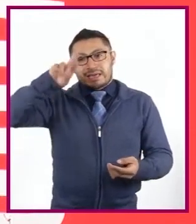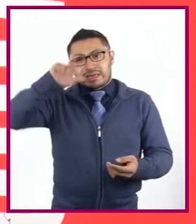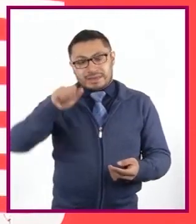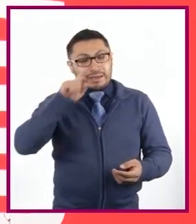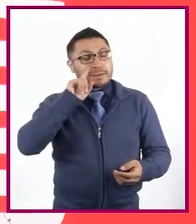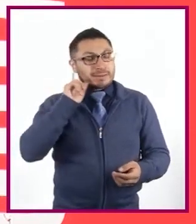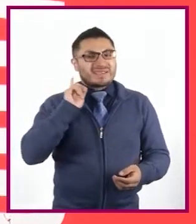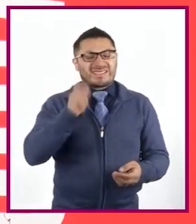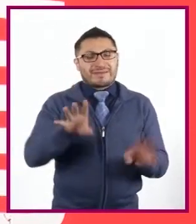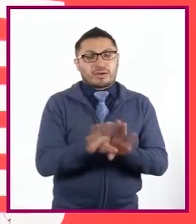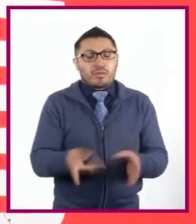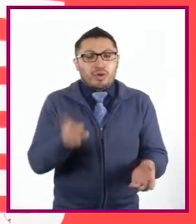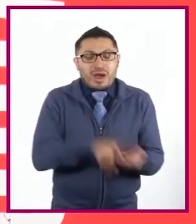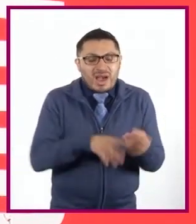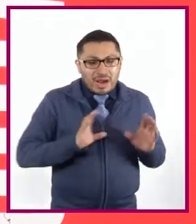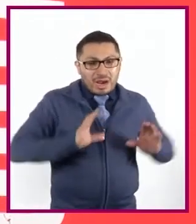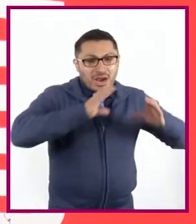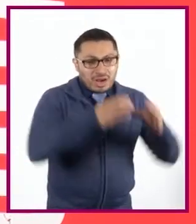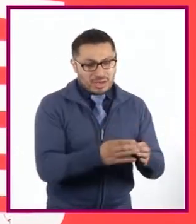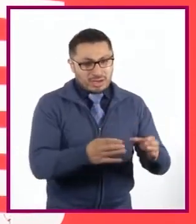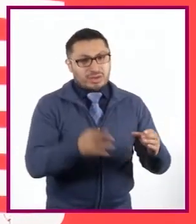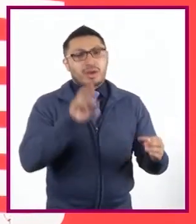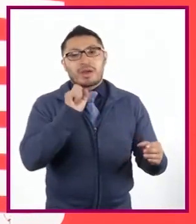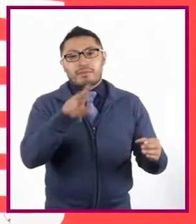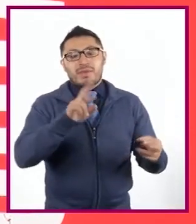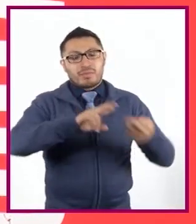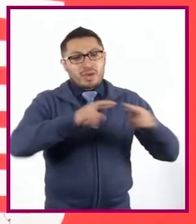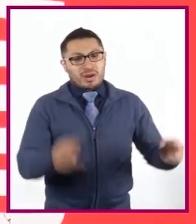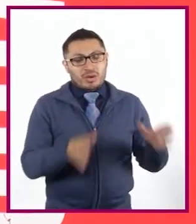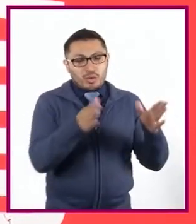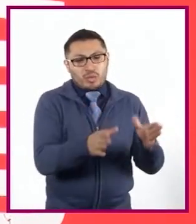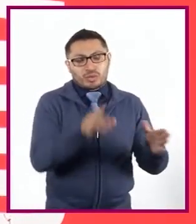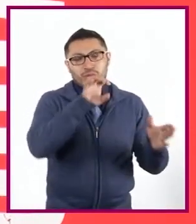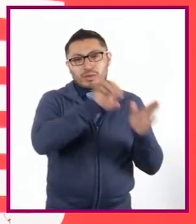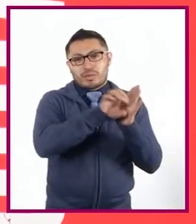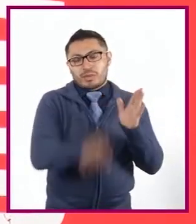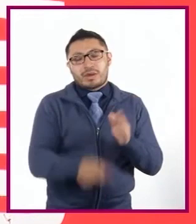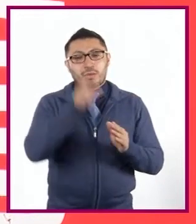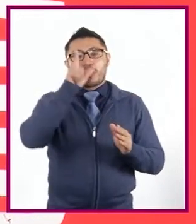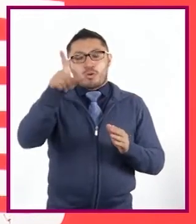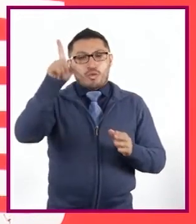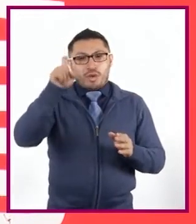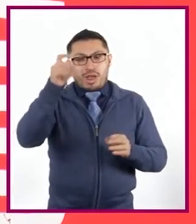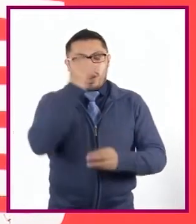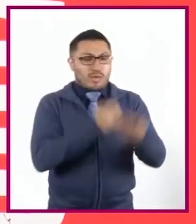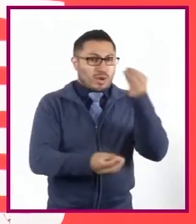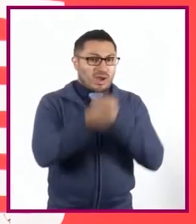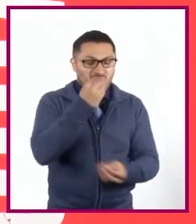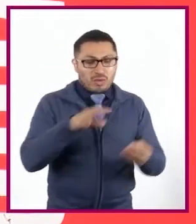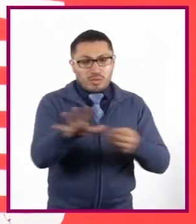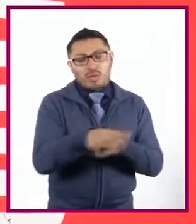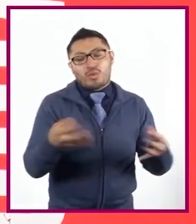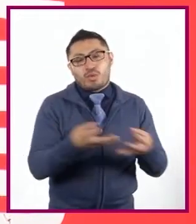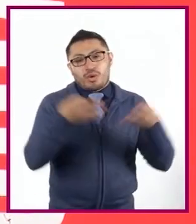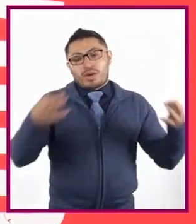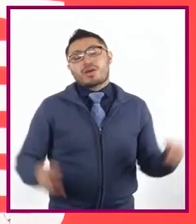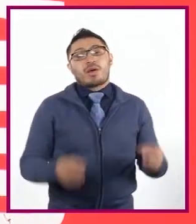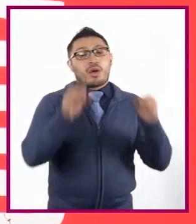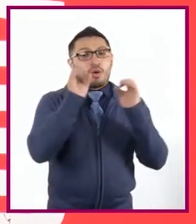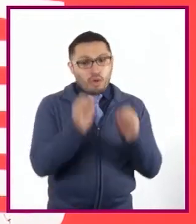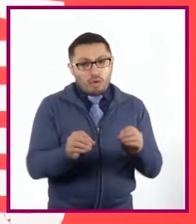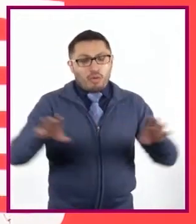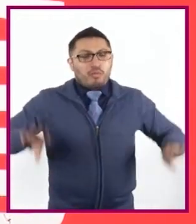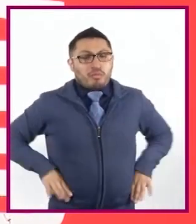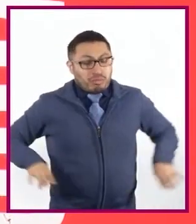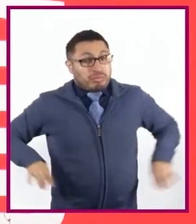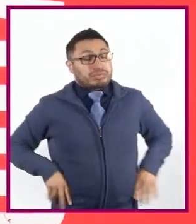que utilizan los mismos recursos limitados, tales como la luz, el agua, alimento, territorio o inclusive la